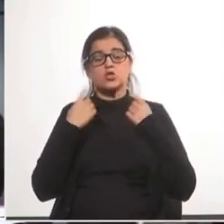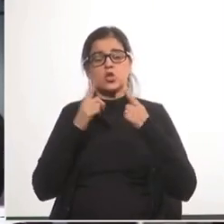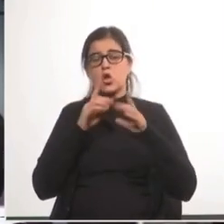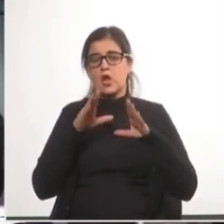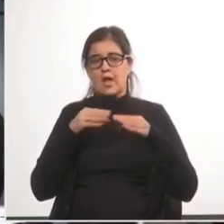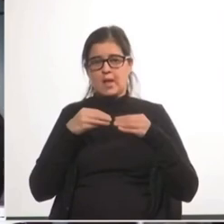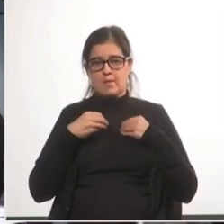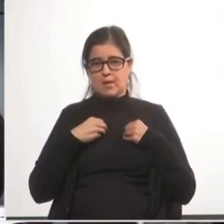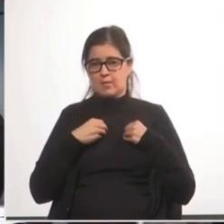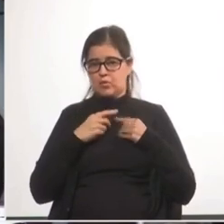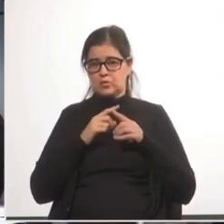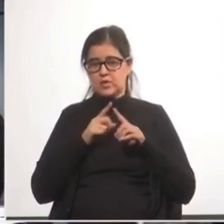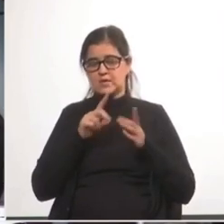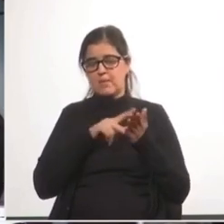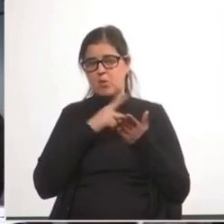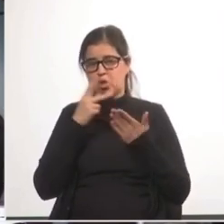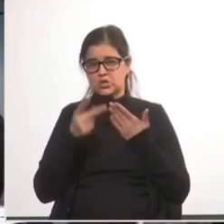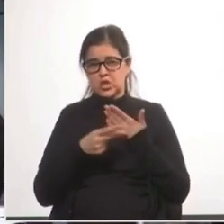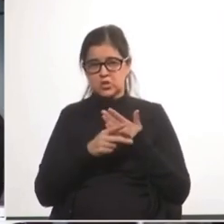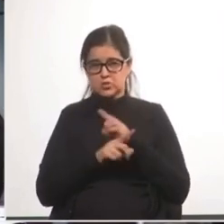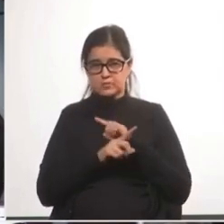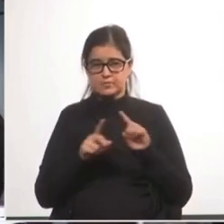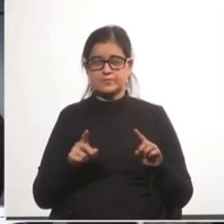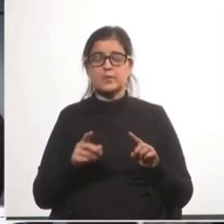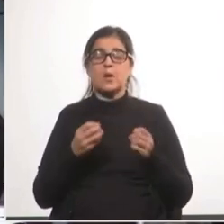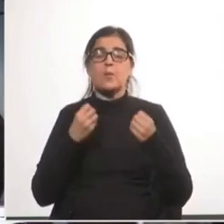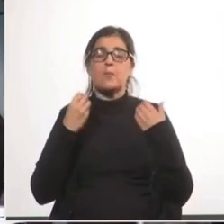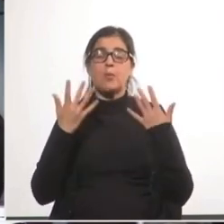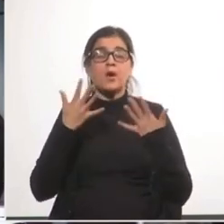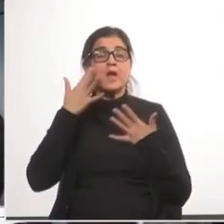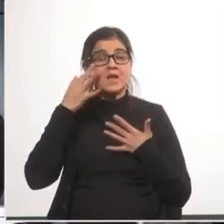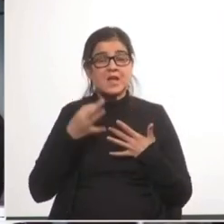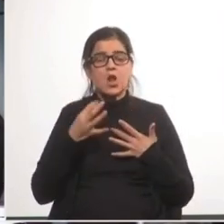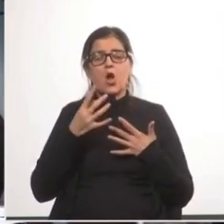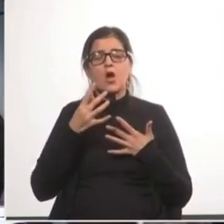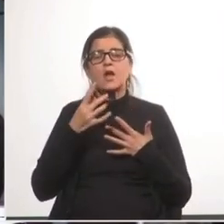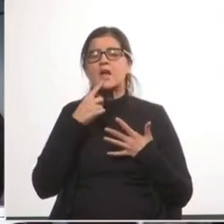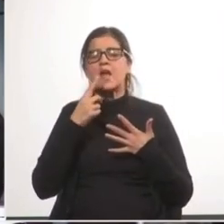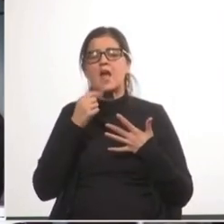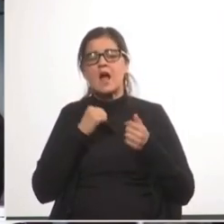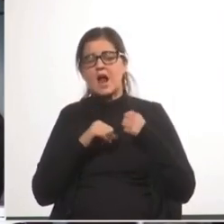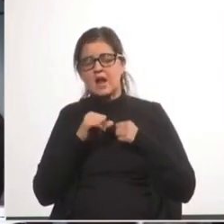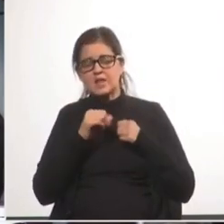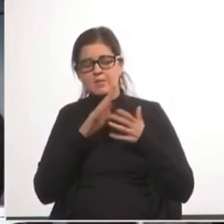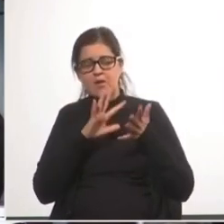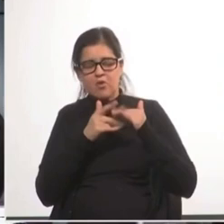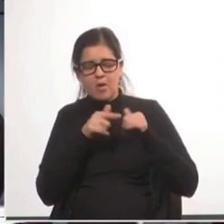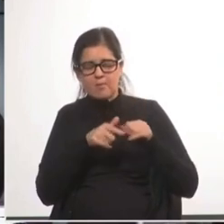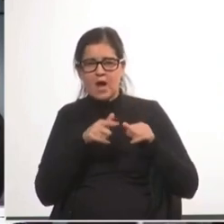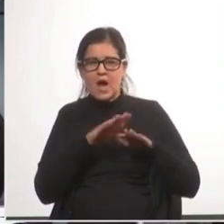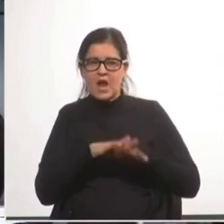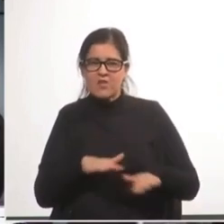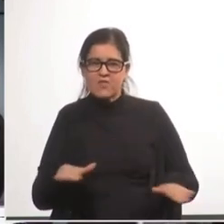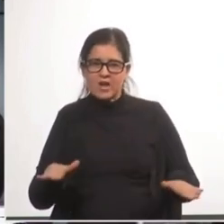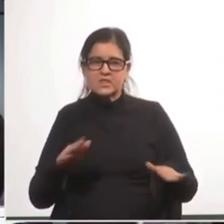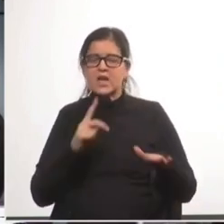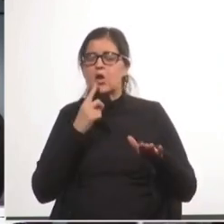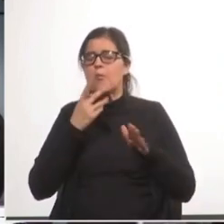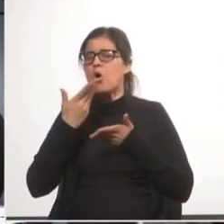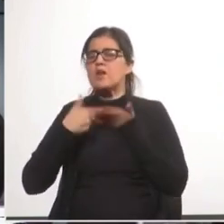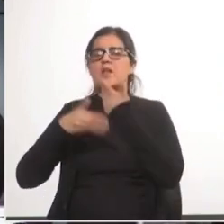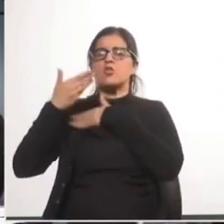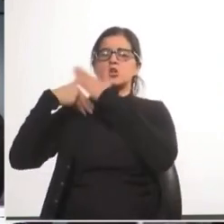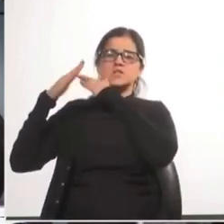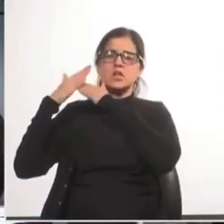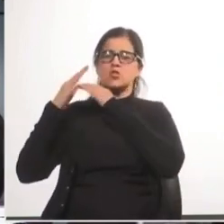rechazamos enfáticamente este proyecto, porque creo que daña a la infancia, porque significa un retroceso en